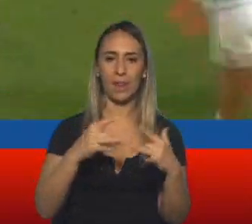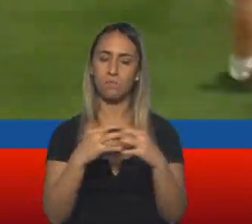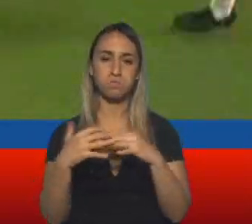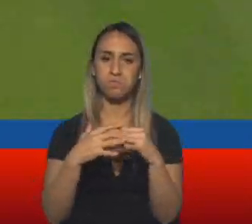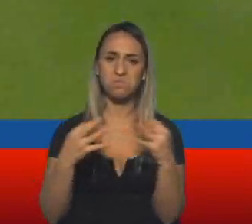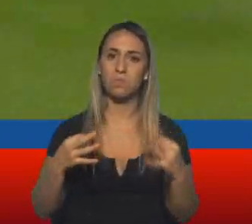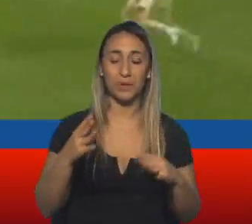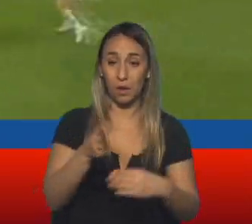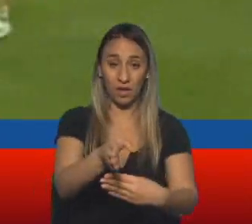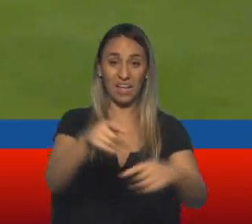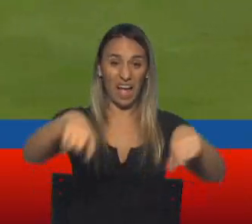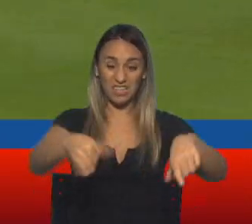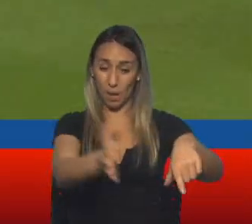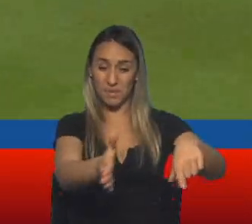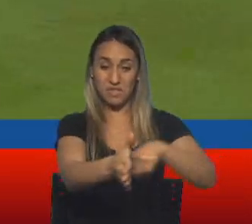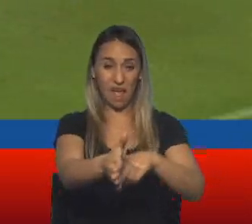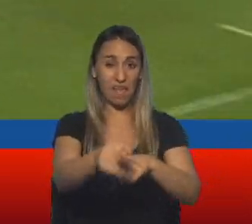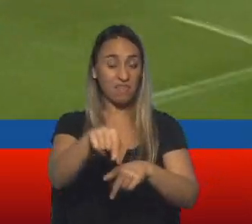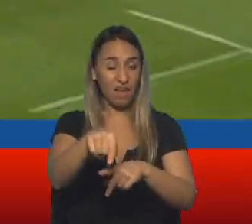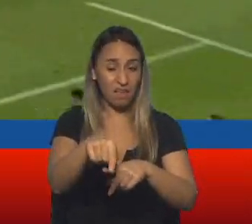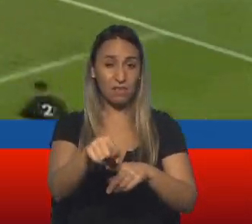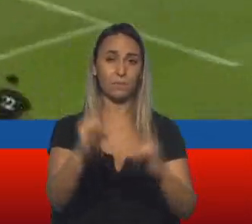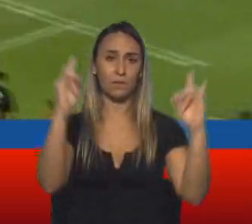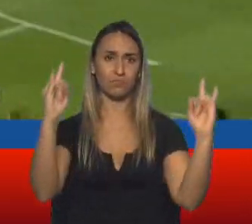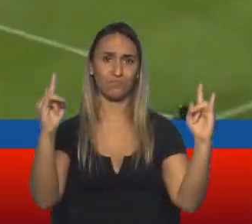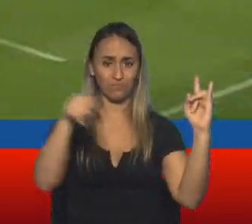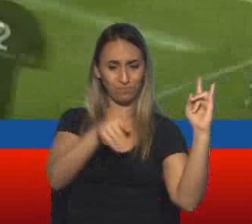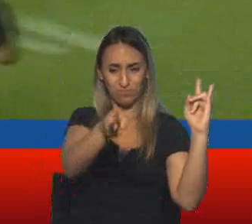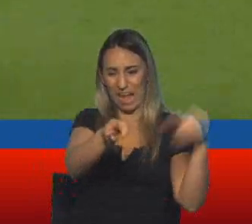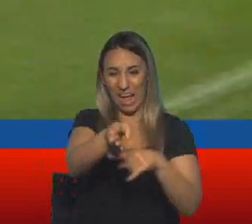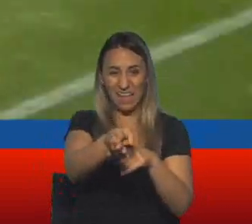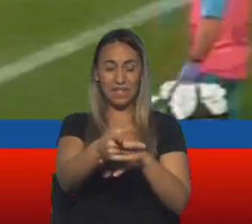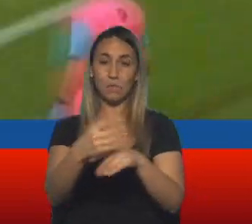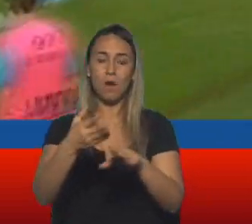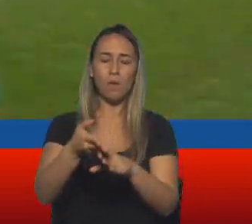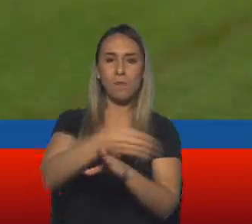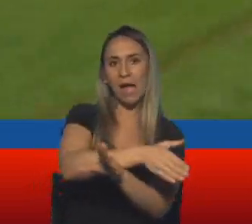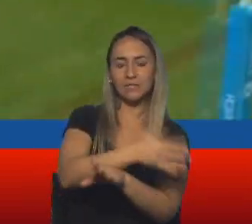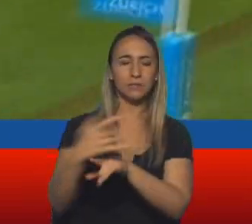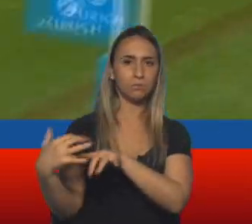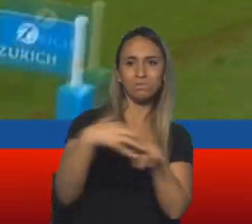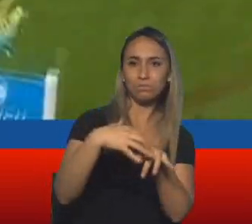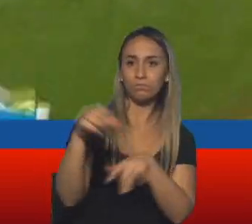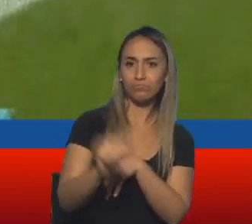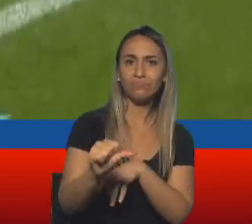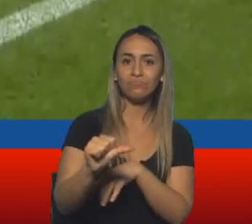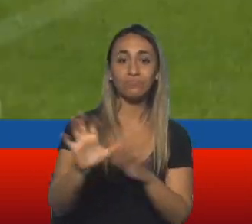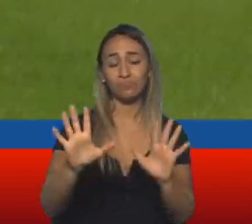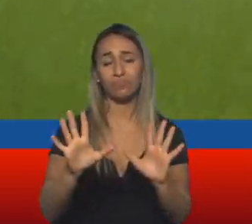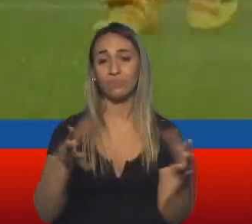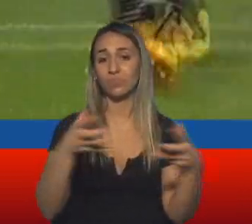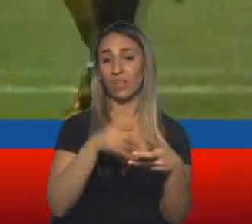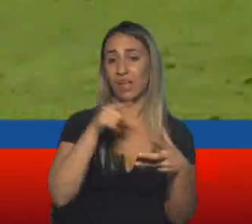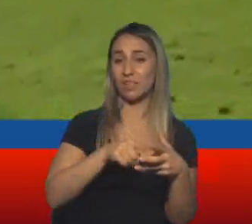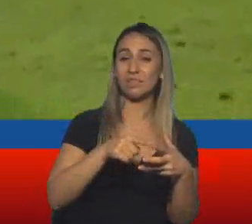no pasaron la mitad de cancha. Y los All Blacks se aprovecharon. ¿Y de qué manera? Bueno, fueron